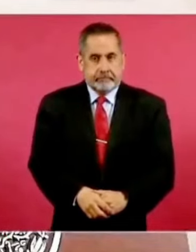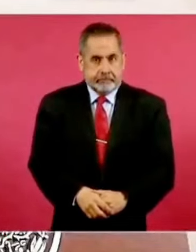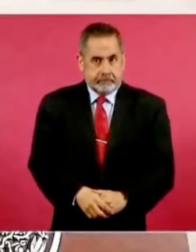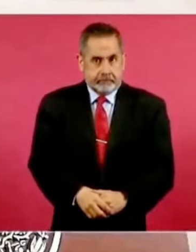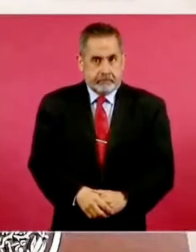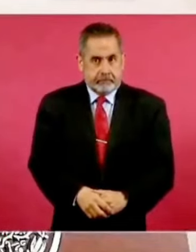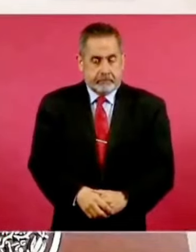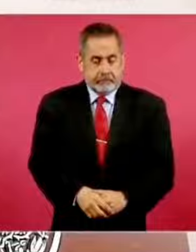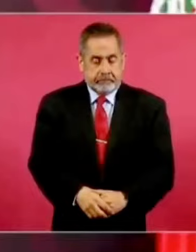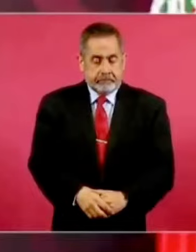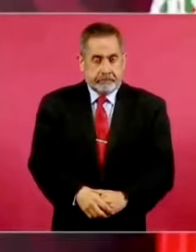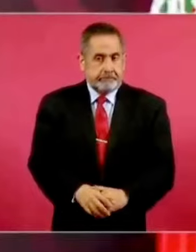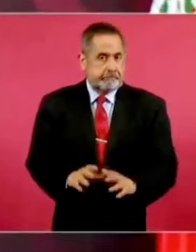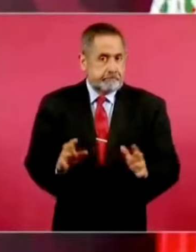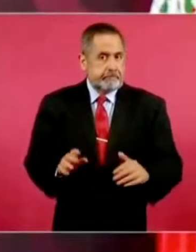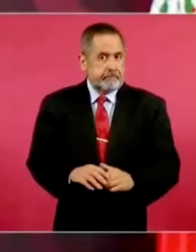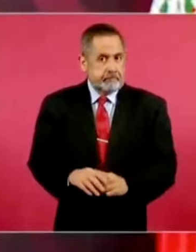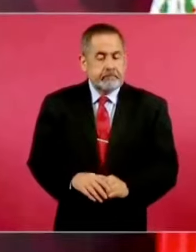Entonces, sí,